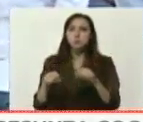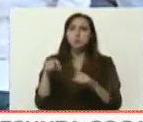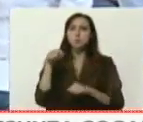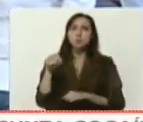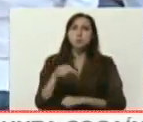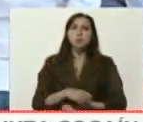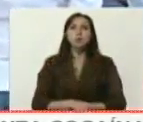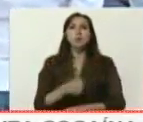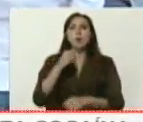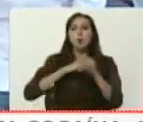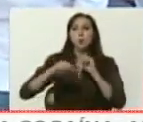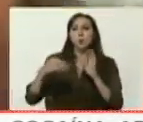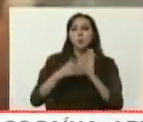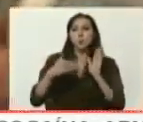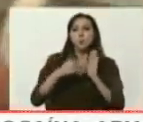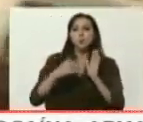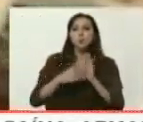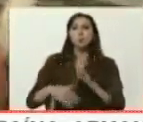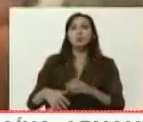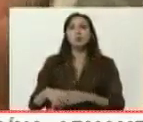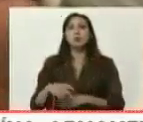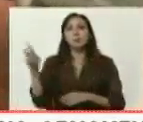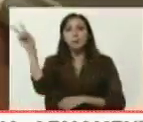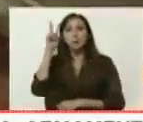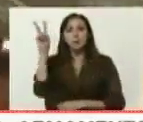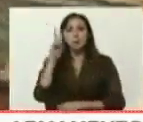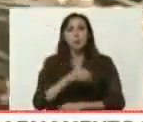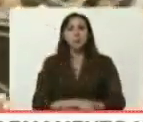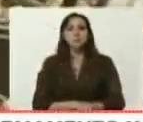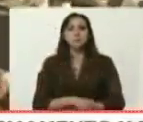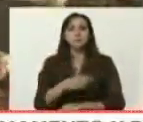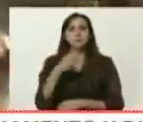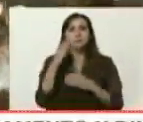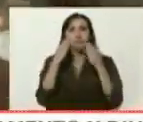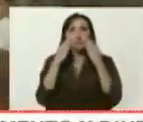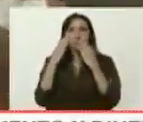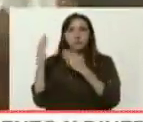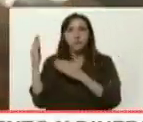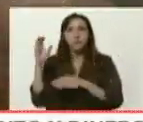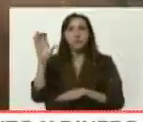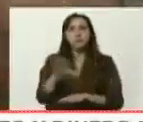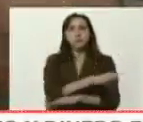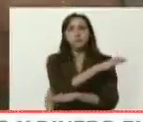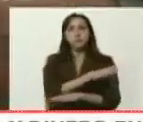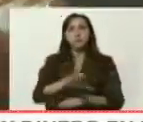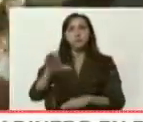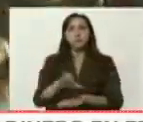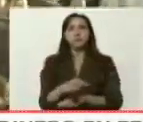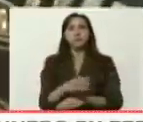de Venezuela. De inmediato vamos a escuchar entonces el tema Mi Venganza, de Luis Mejía Godoy.